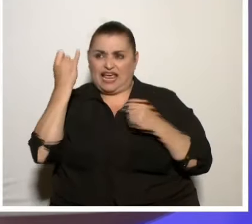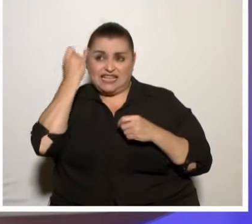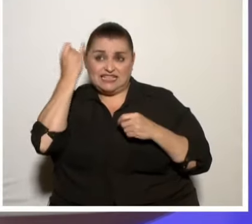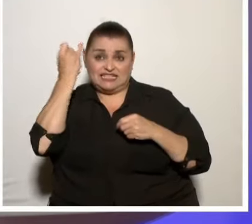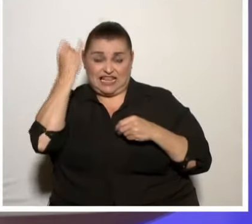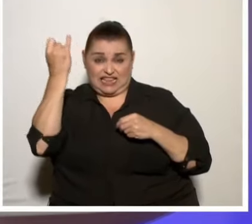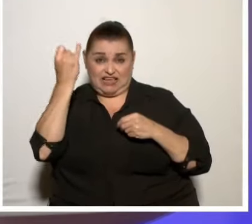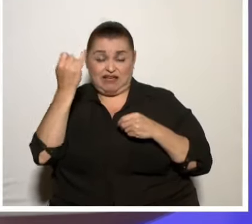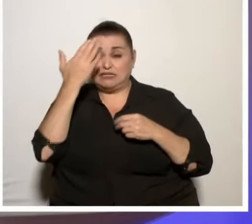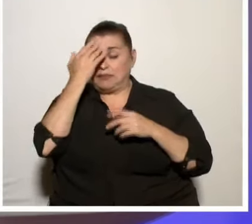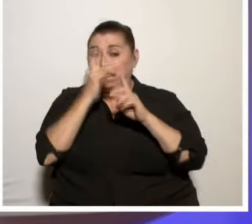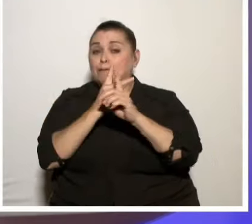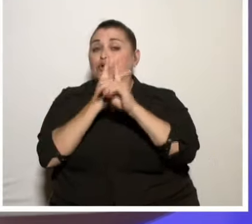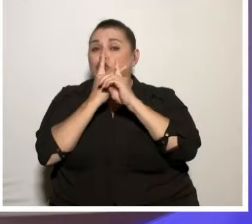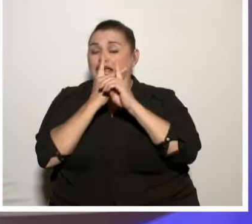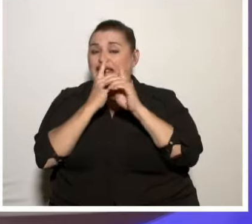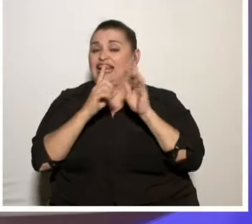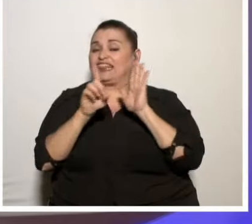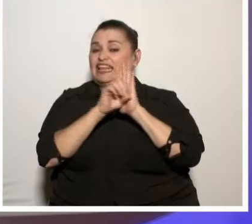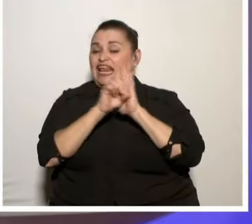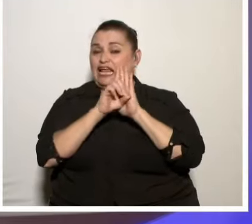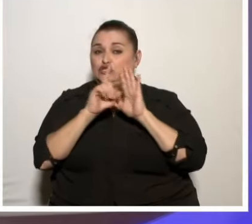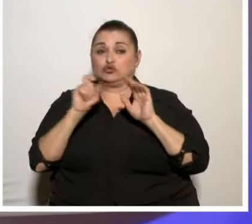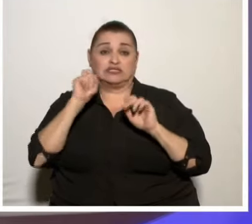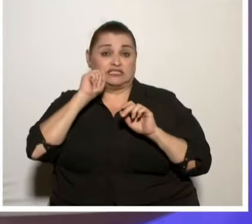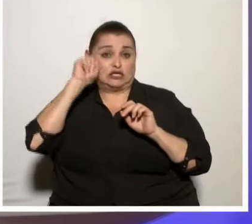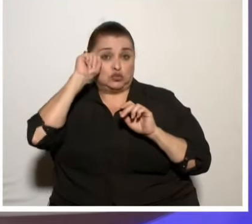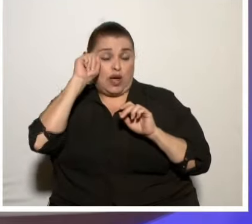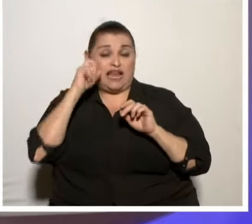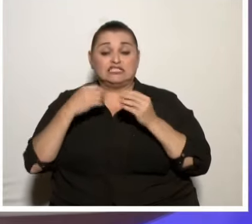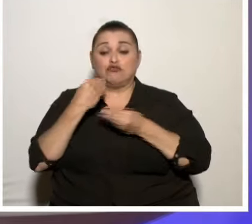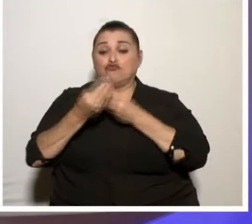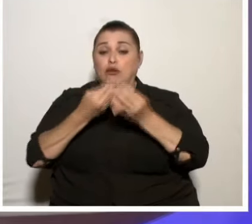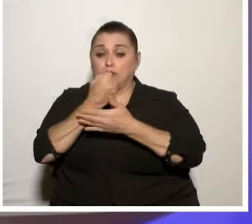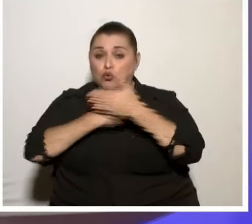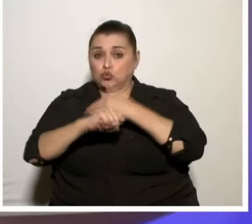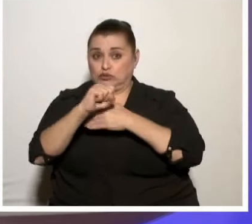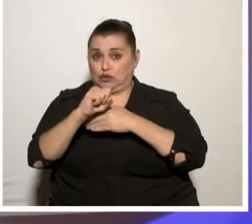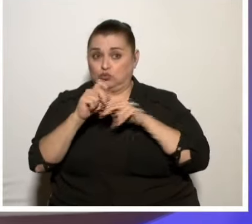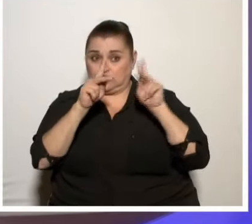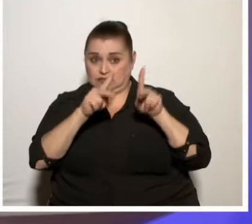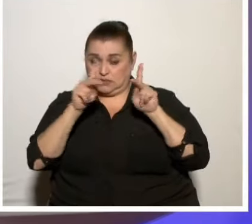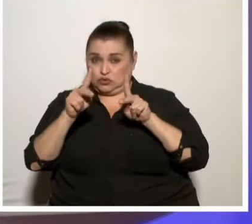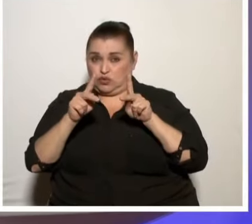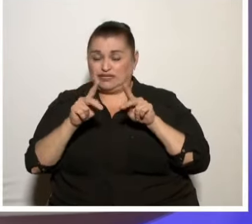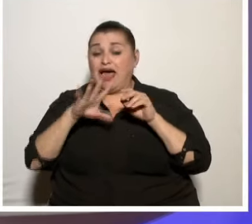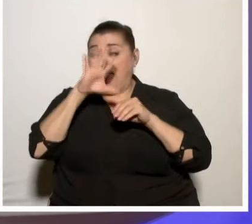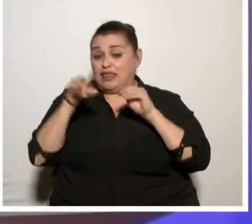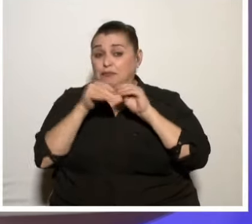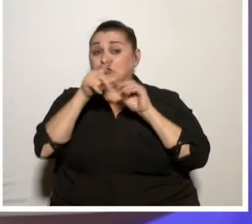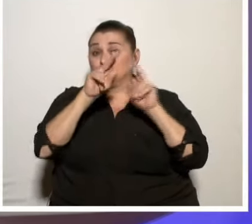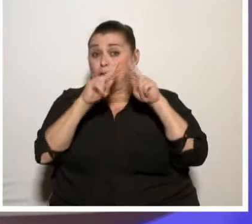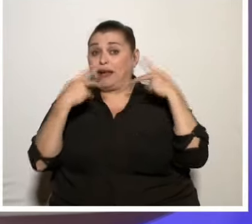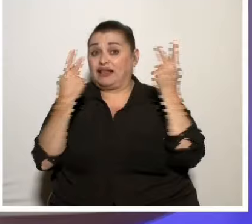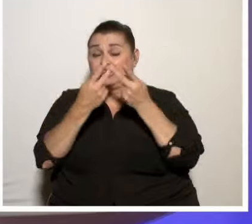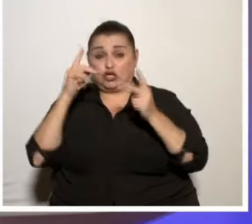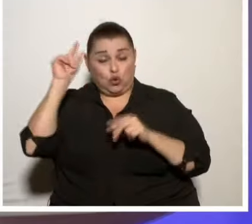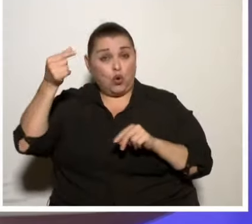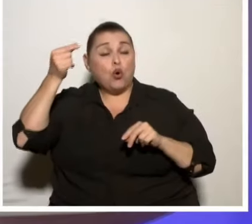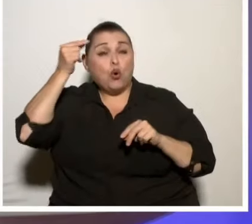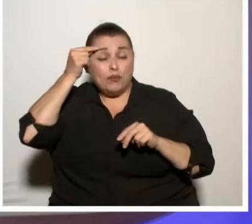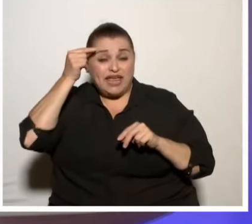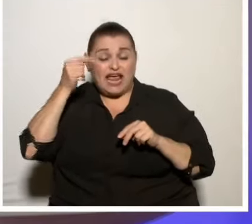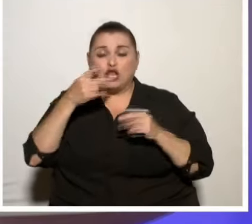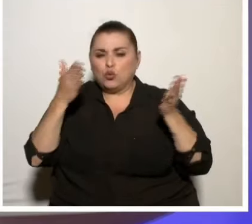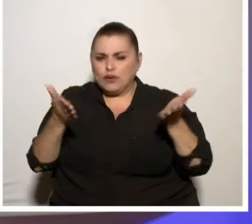iniciativas para proteger los derechos sexuales y reproductivos de las mujeres. Además, su partido y gobierno impulsan